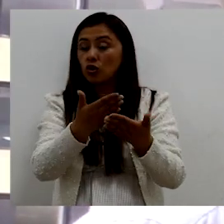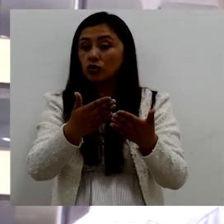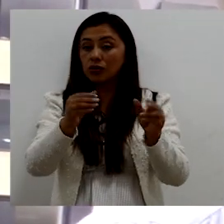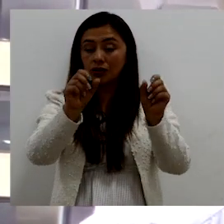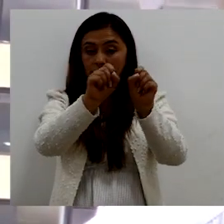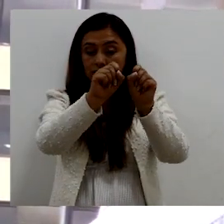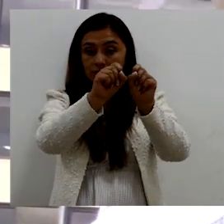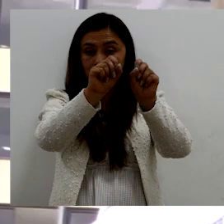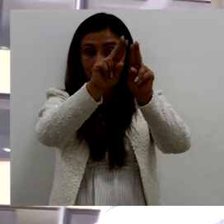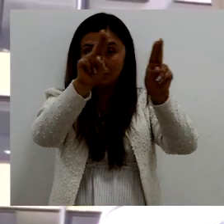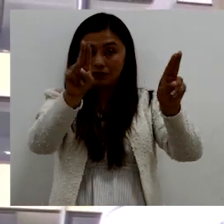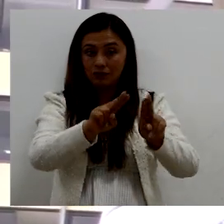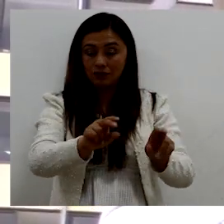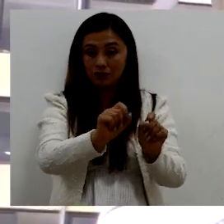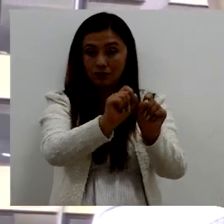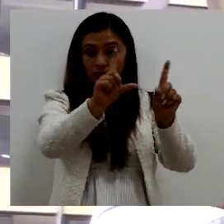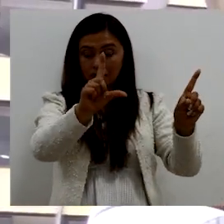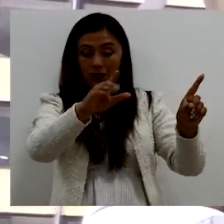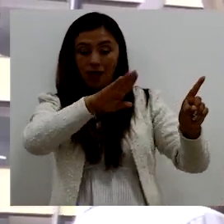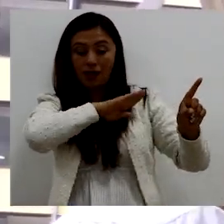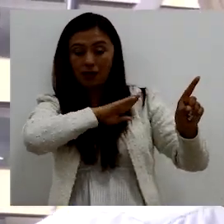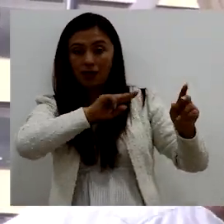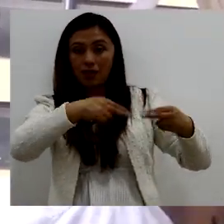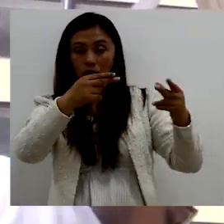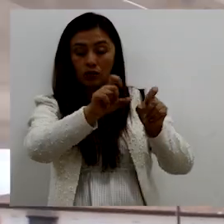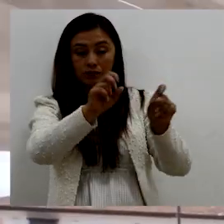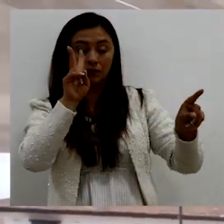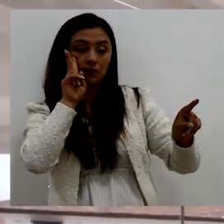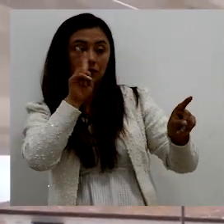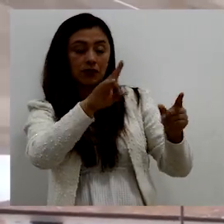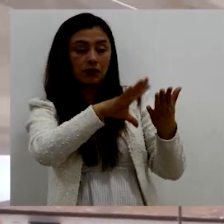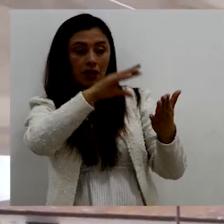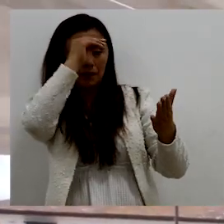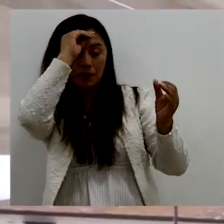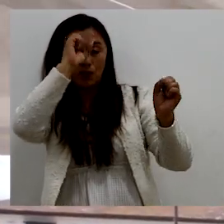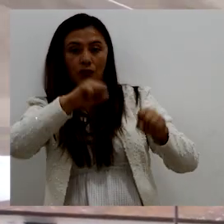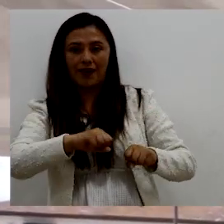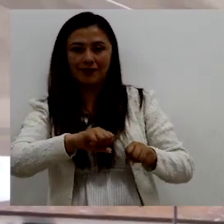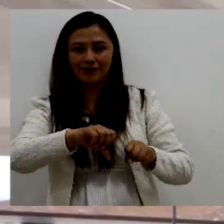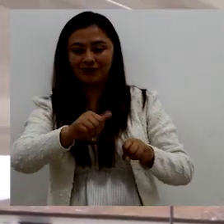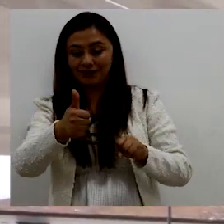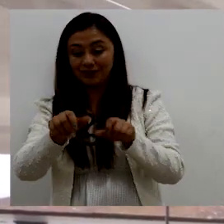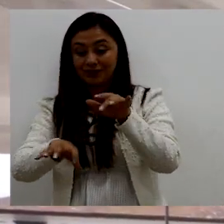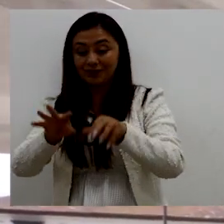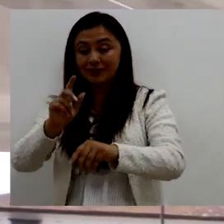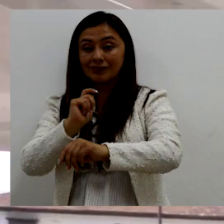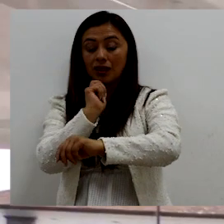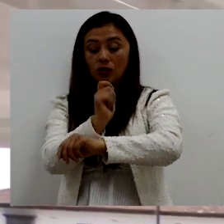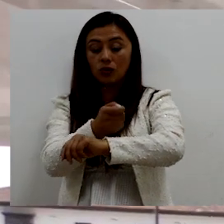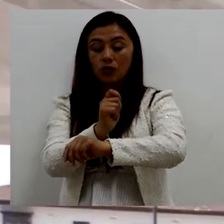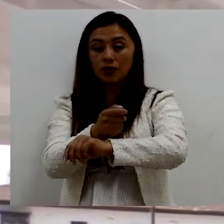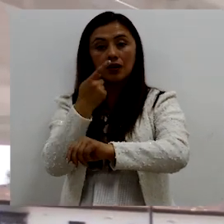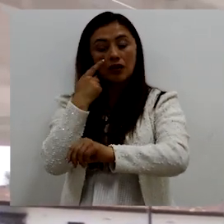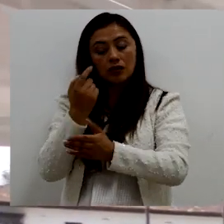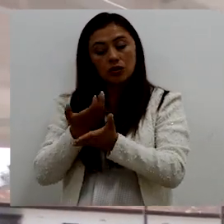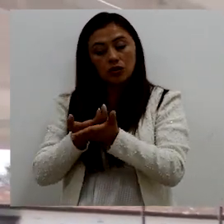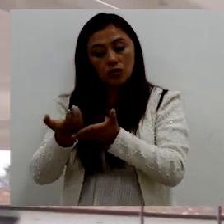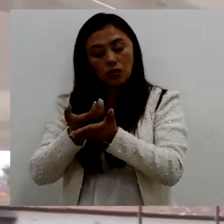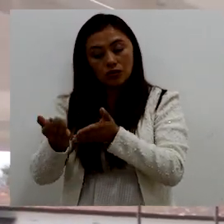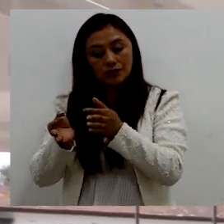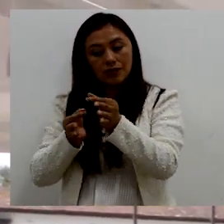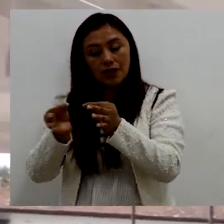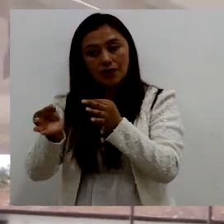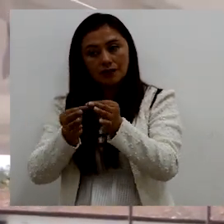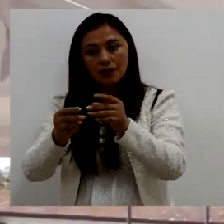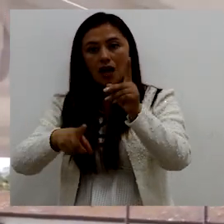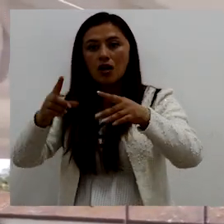en la plataforma, en la página principal de la Alcaldía Mayor de Tunja. La Secretaría Jurídica ofrece el servicio de asesoría en